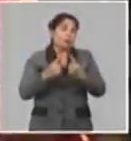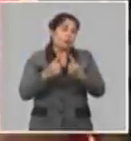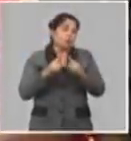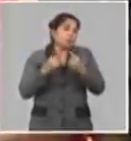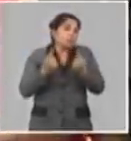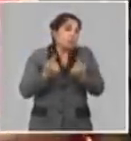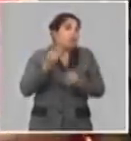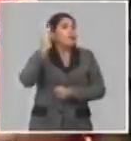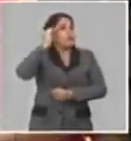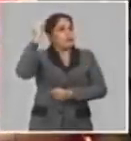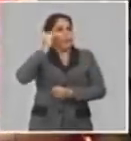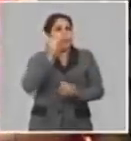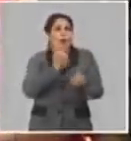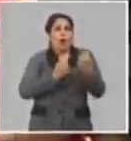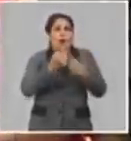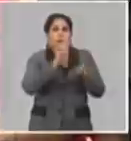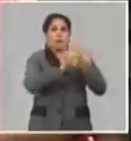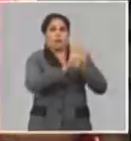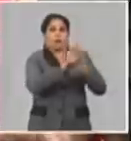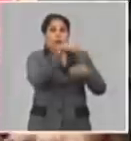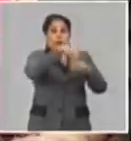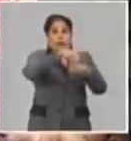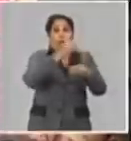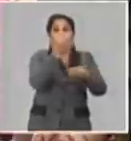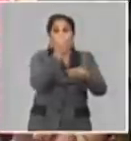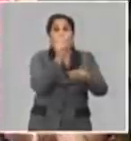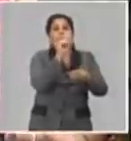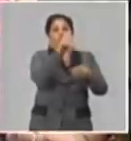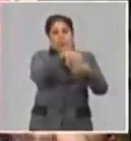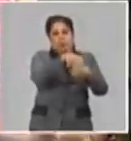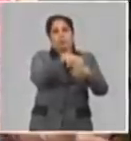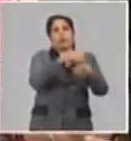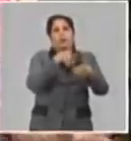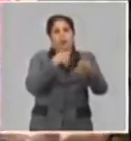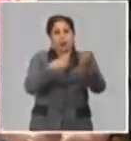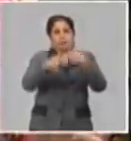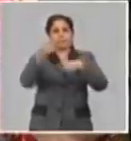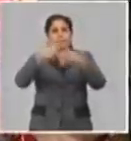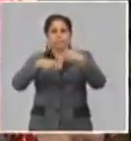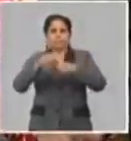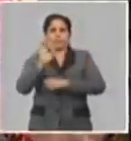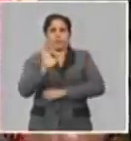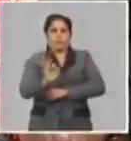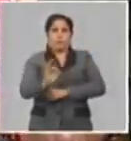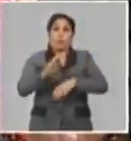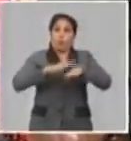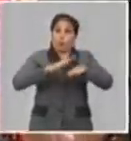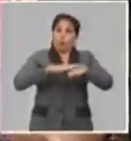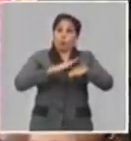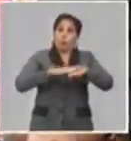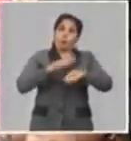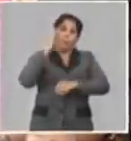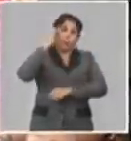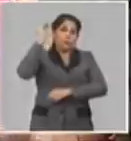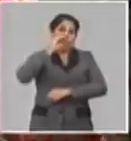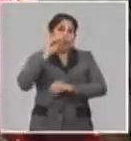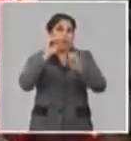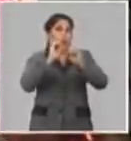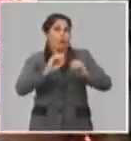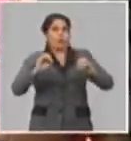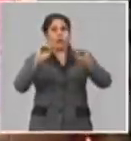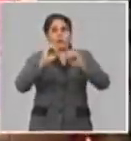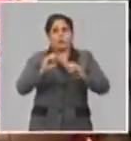la dirección del país quisiéramos, y en estas causas están los problemas en el orden objetivo,